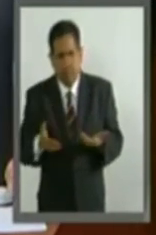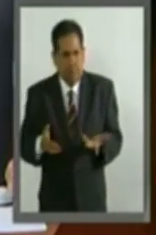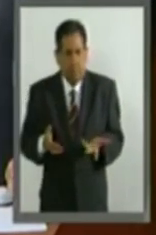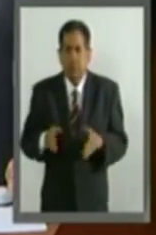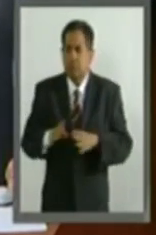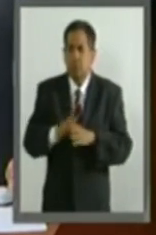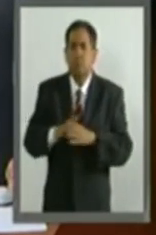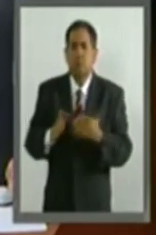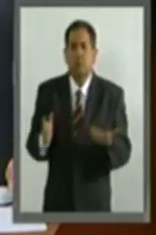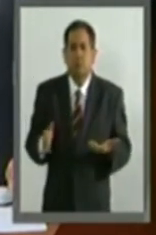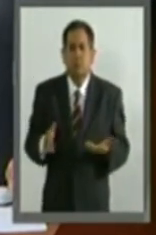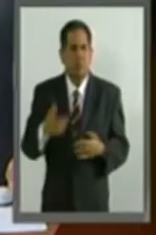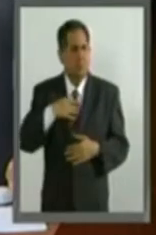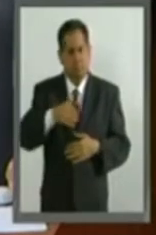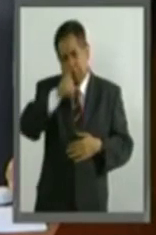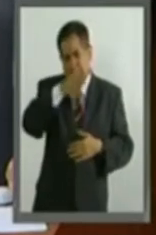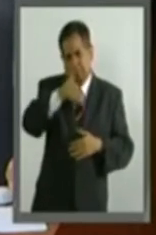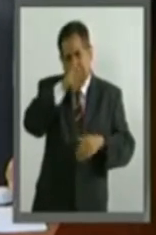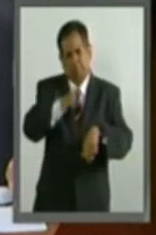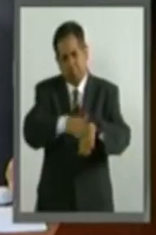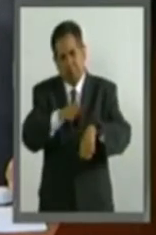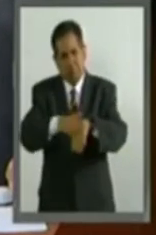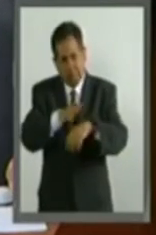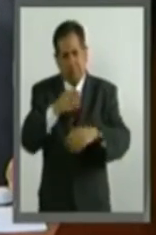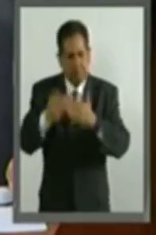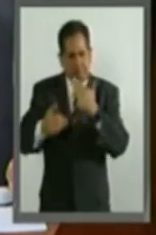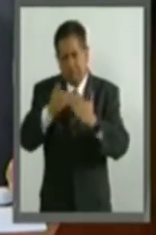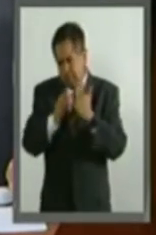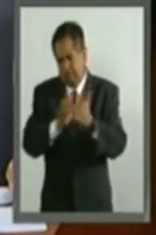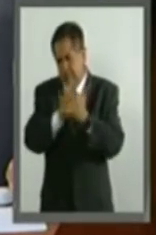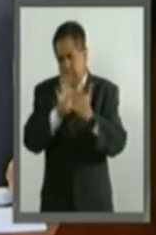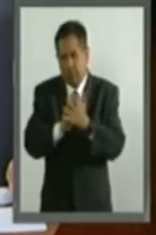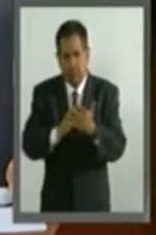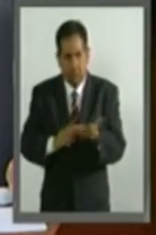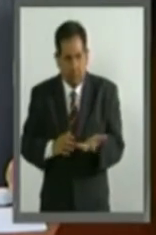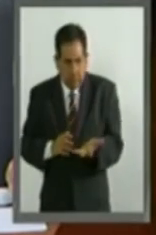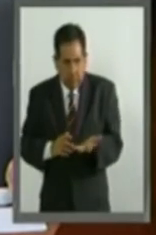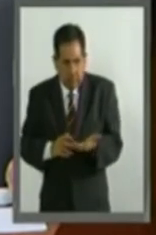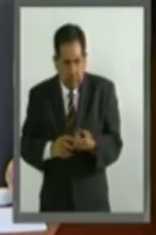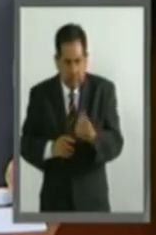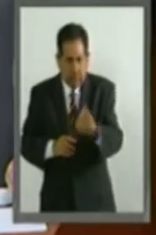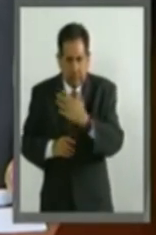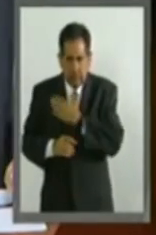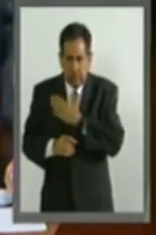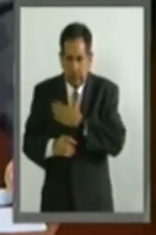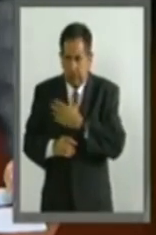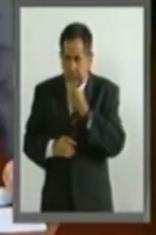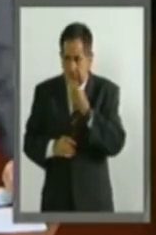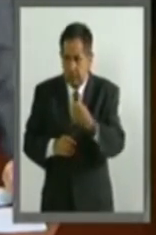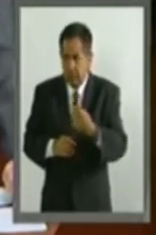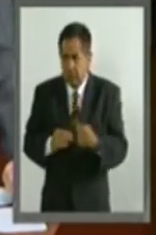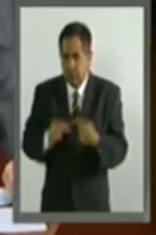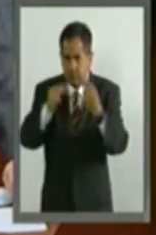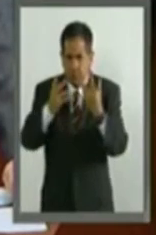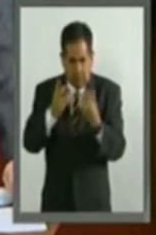dónde estemos reclamando la participación en relaciones exteriores, que es nuestra y es de